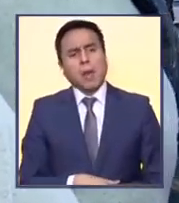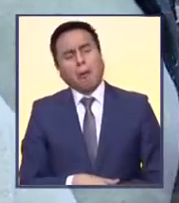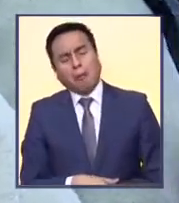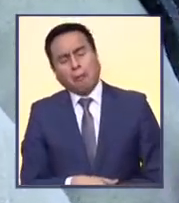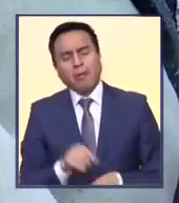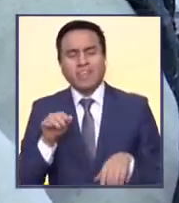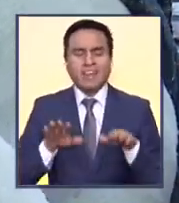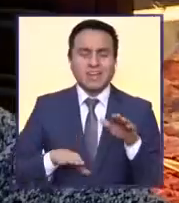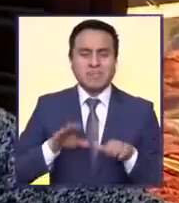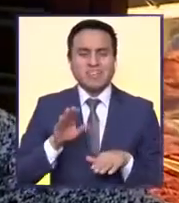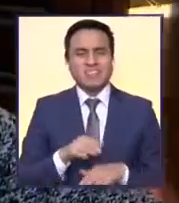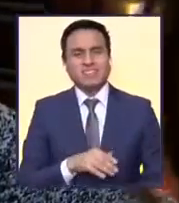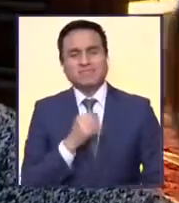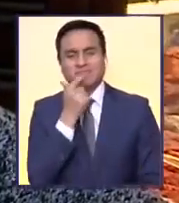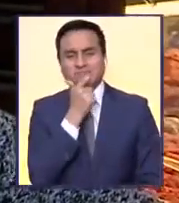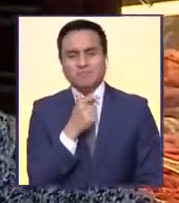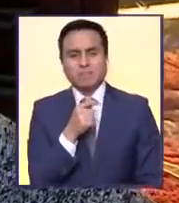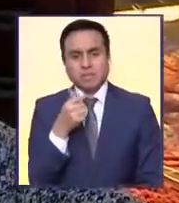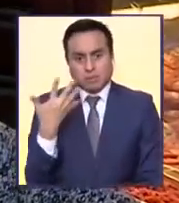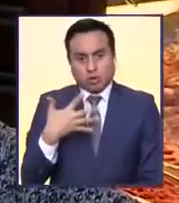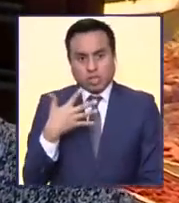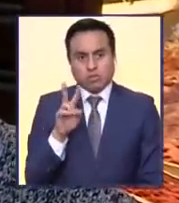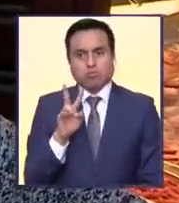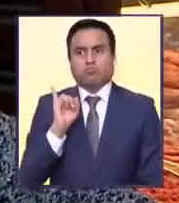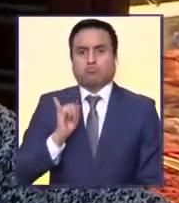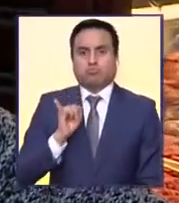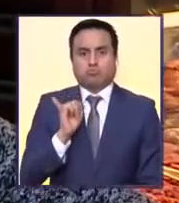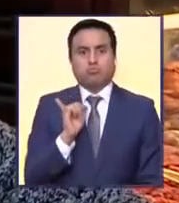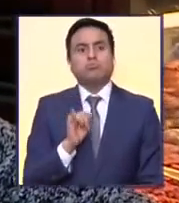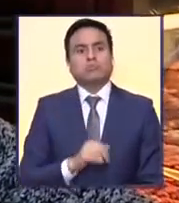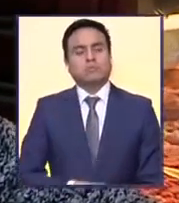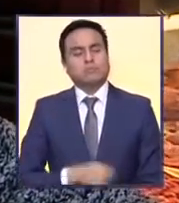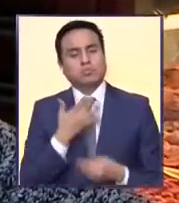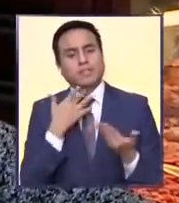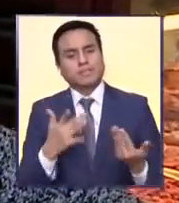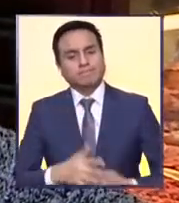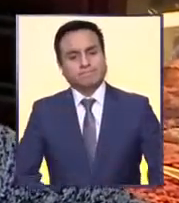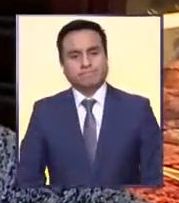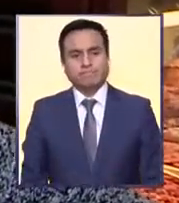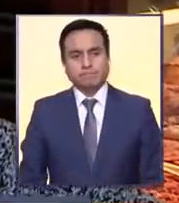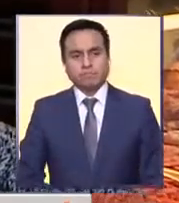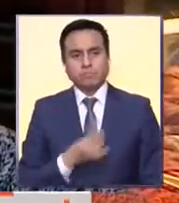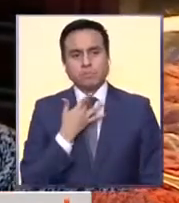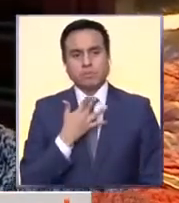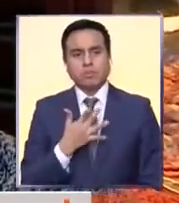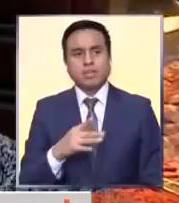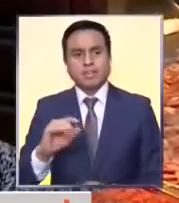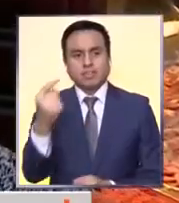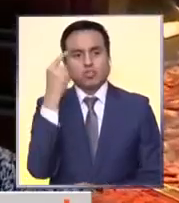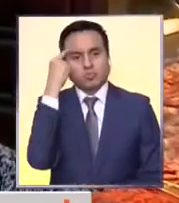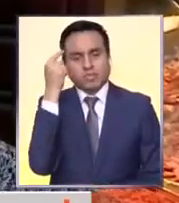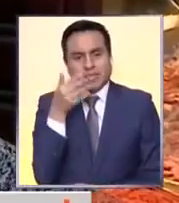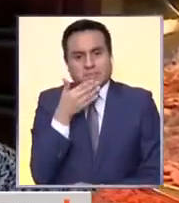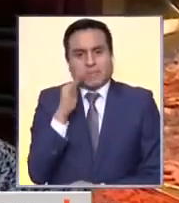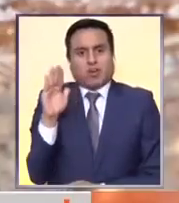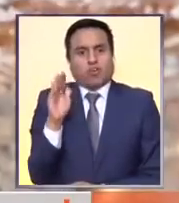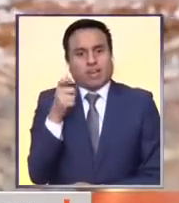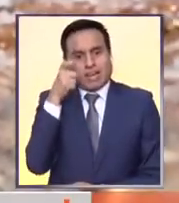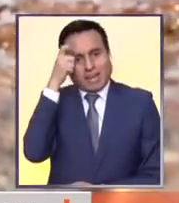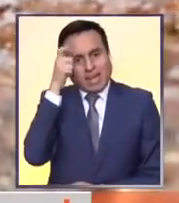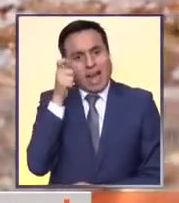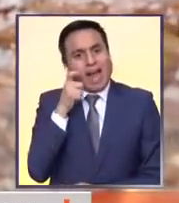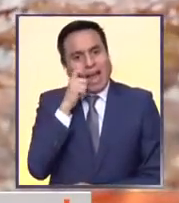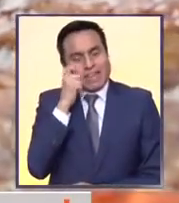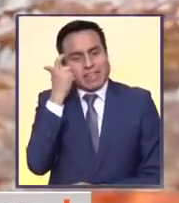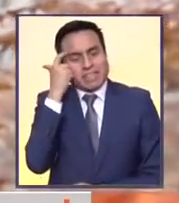De repente. ¿Le importa eso? Sí, pues, obvio que sí. Po. Porque se supone que es la mejor carne. Po.